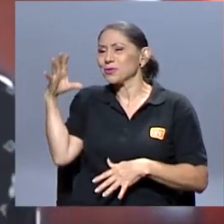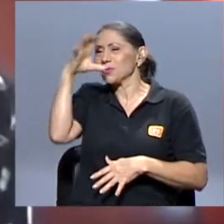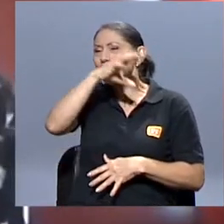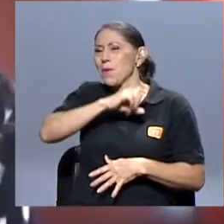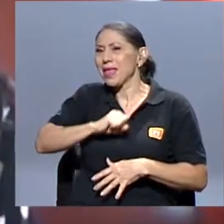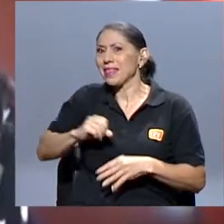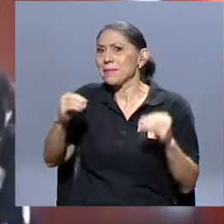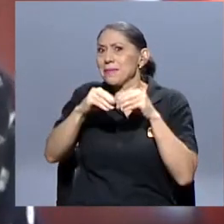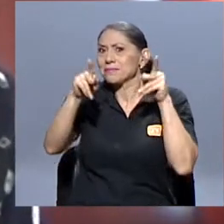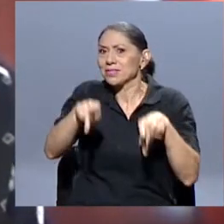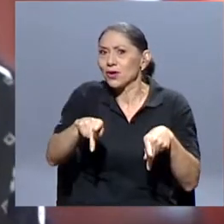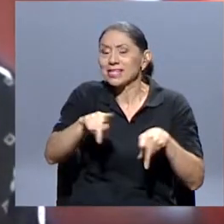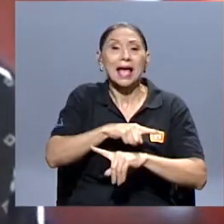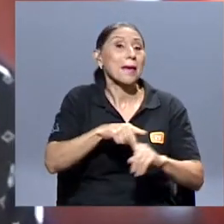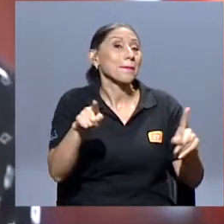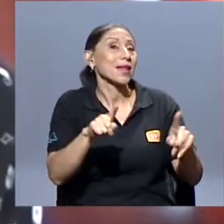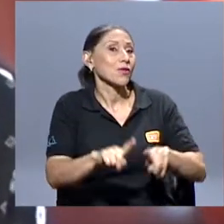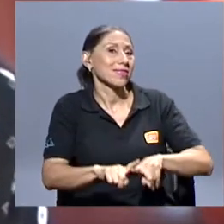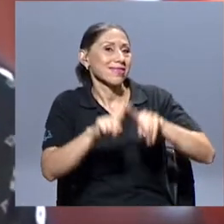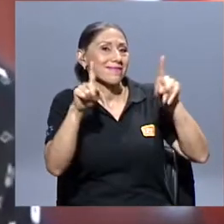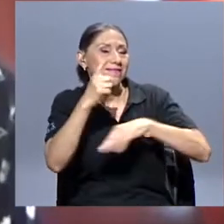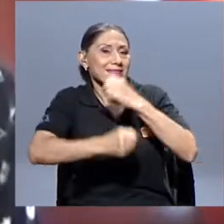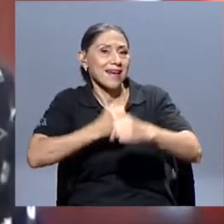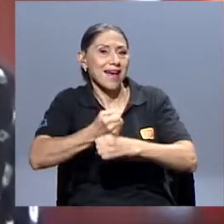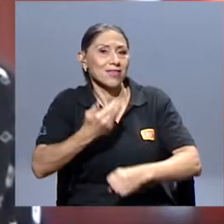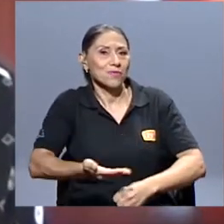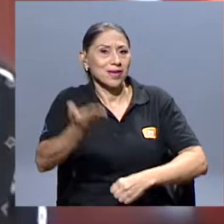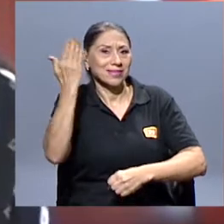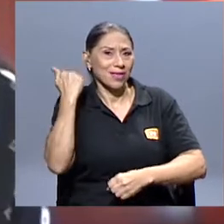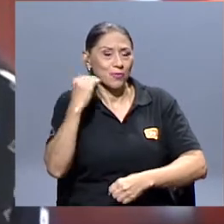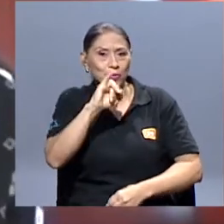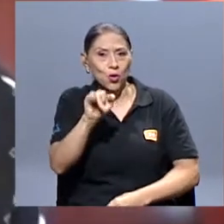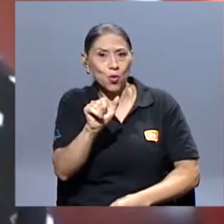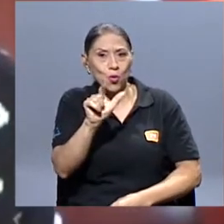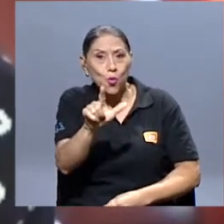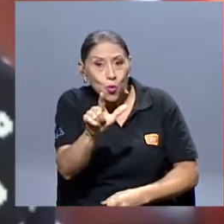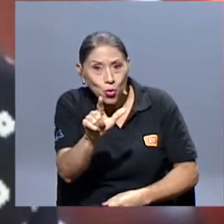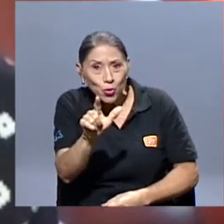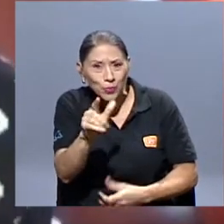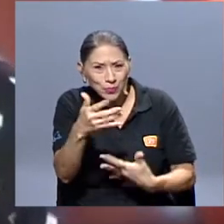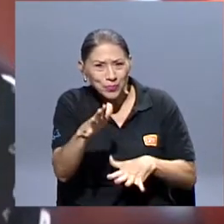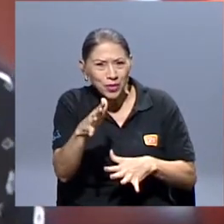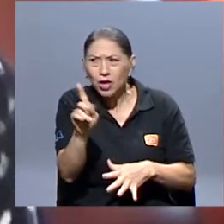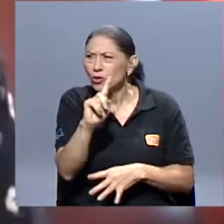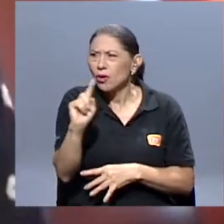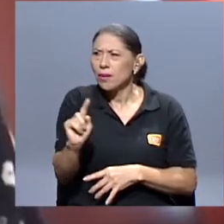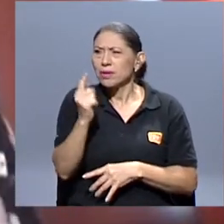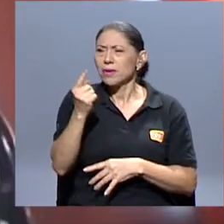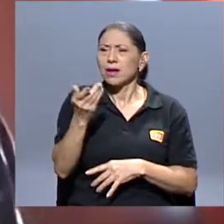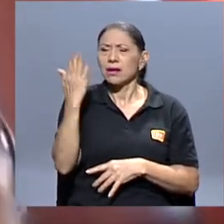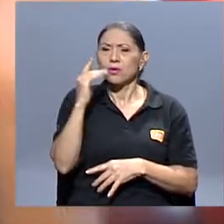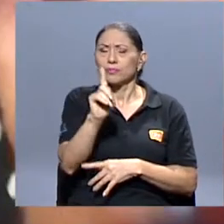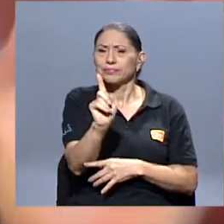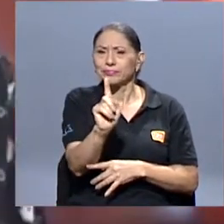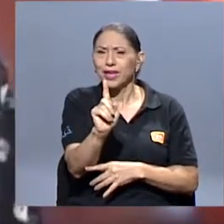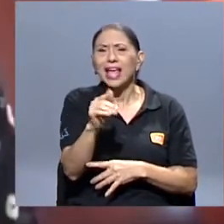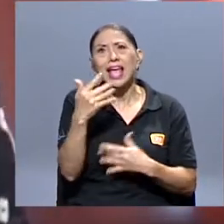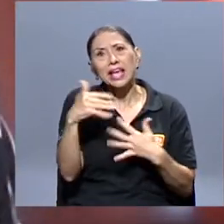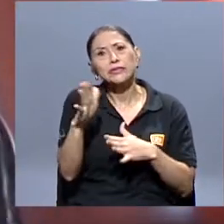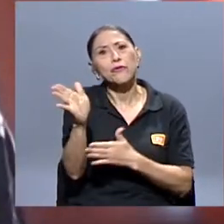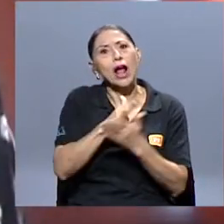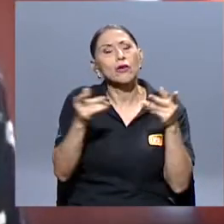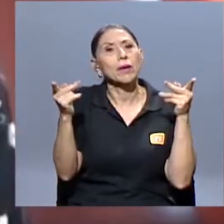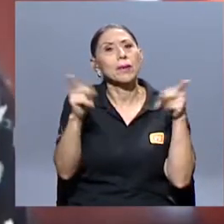ola del año pasado, que es la ola de julio, ¿verdad? No la primera que tuvimos, que eso fue en realidad un